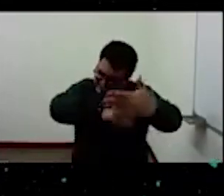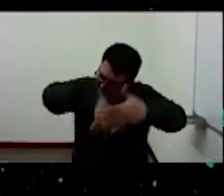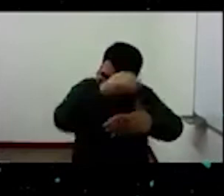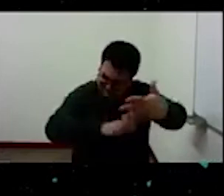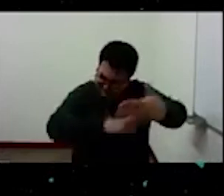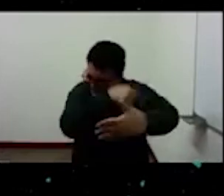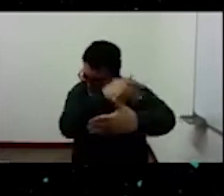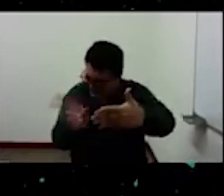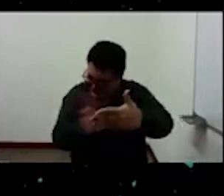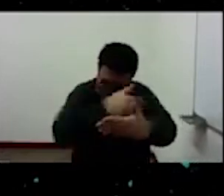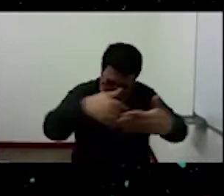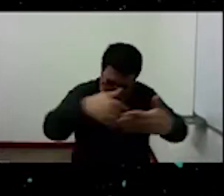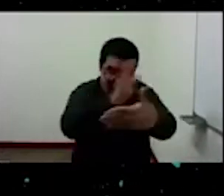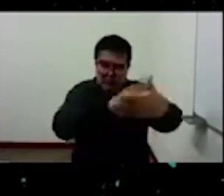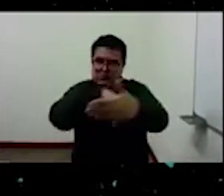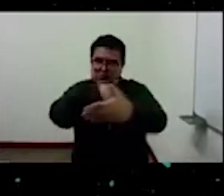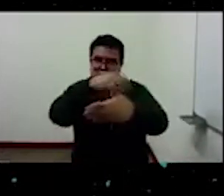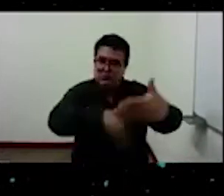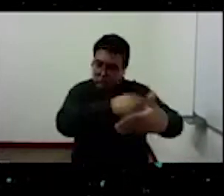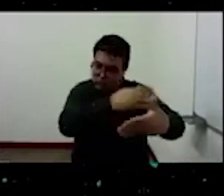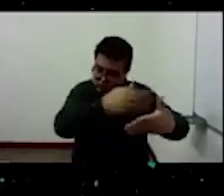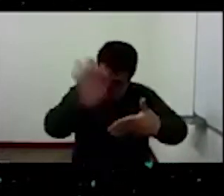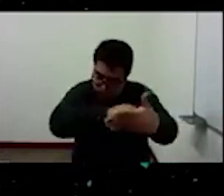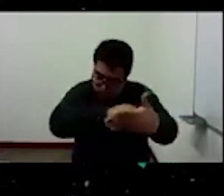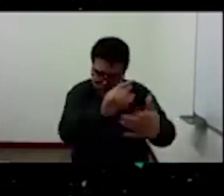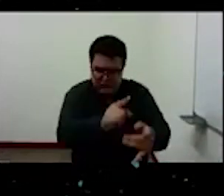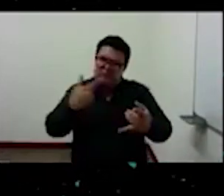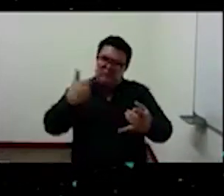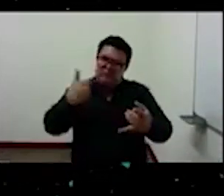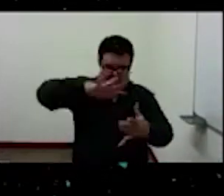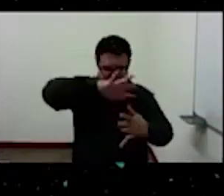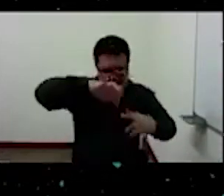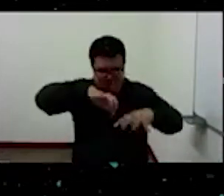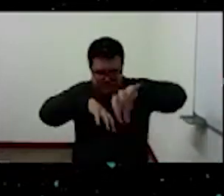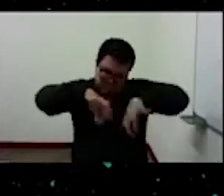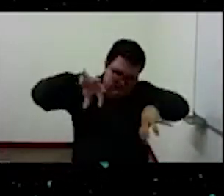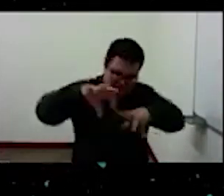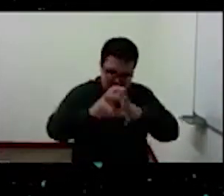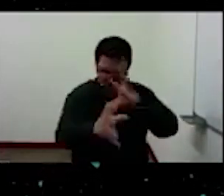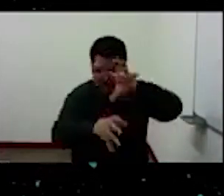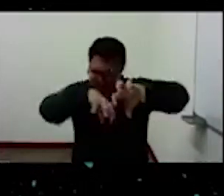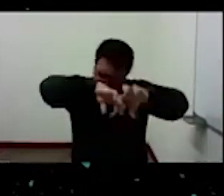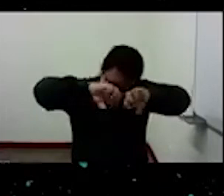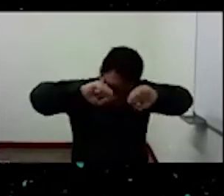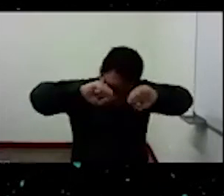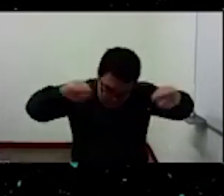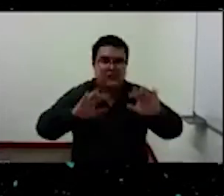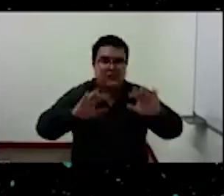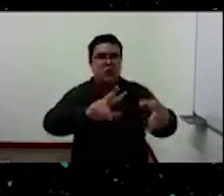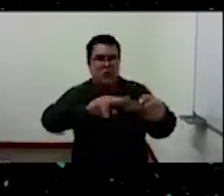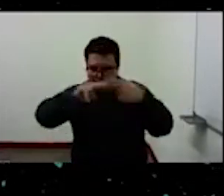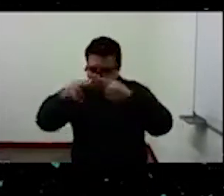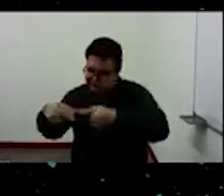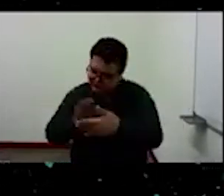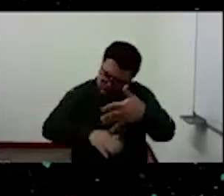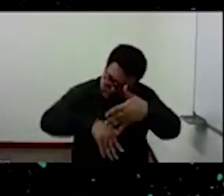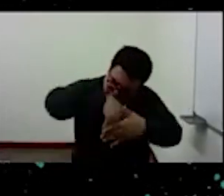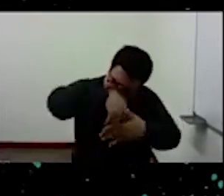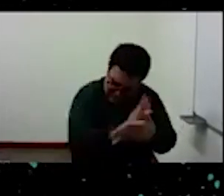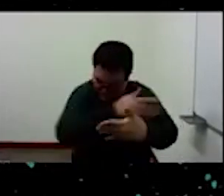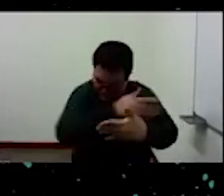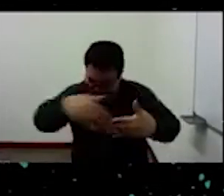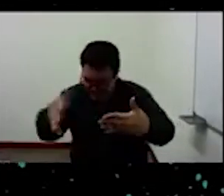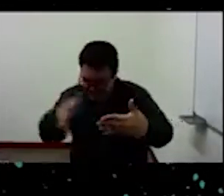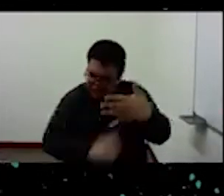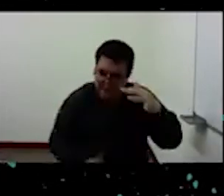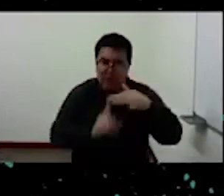por venir no hace otra cosa que despedazar, triturar el cliché. Es también la misteriosa génesis de